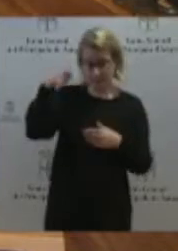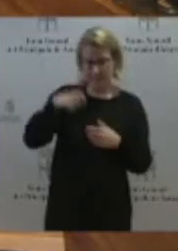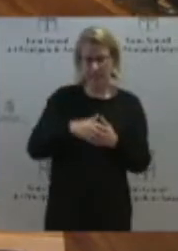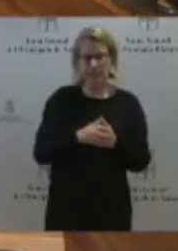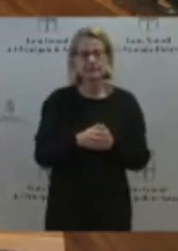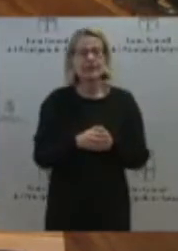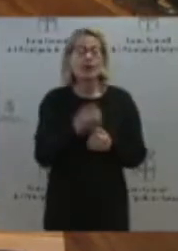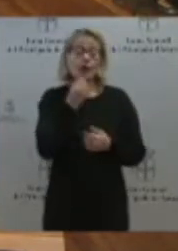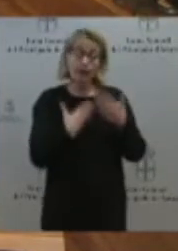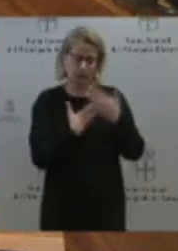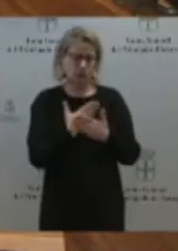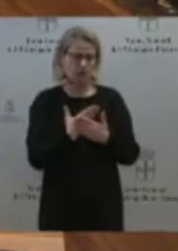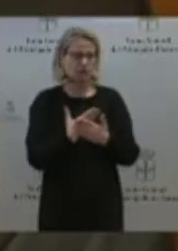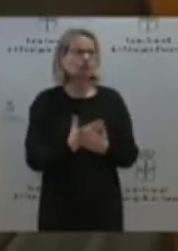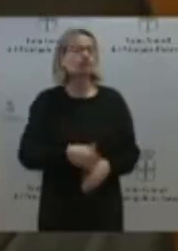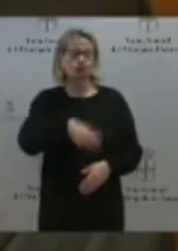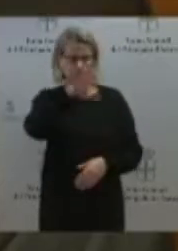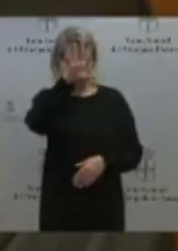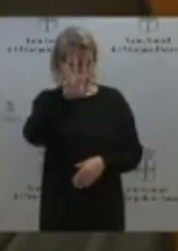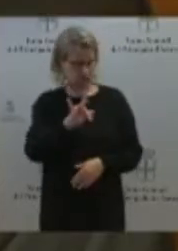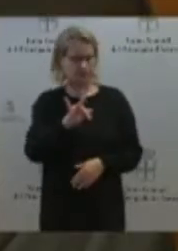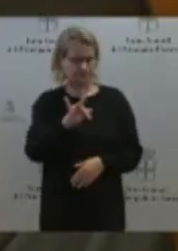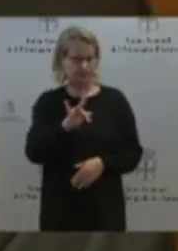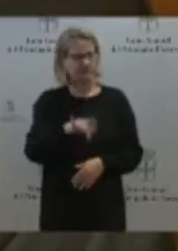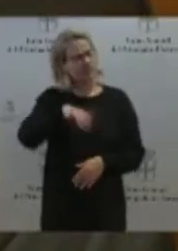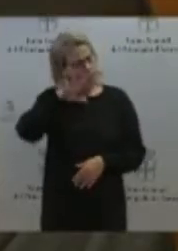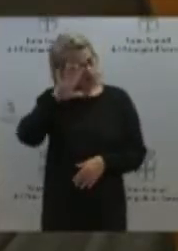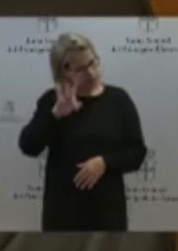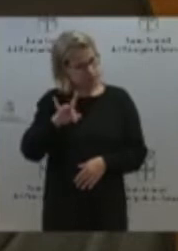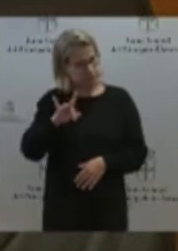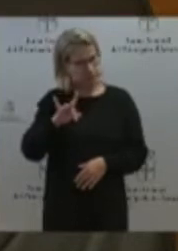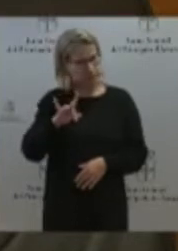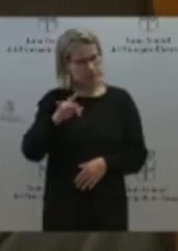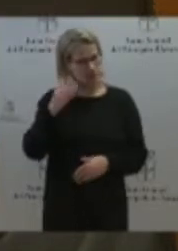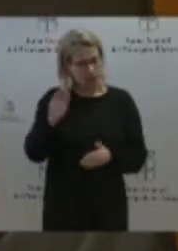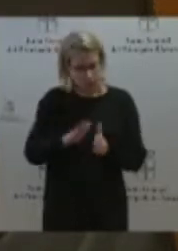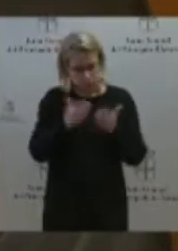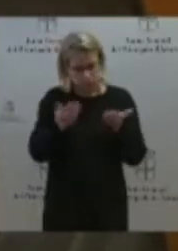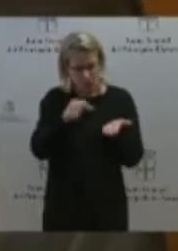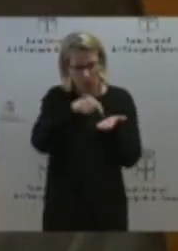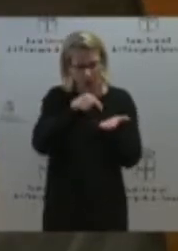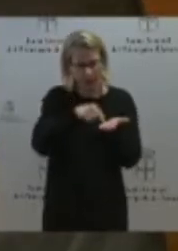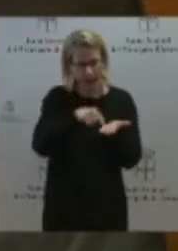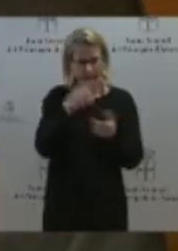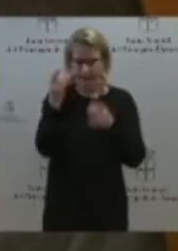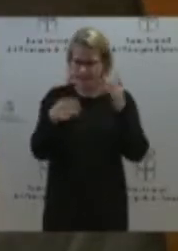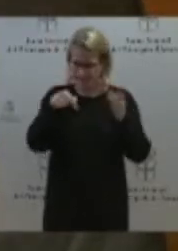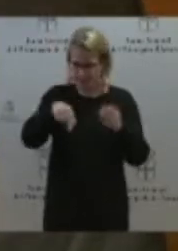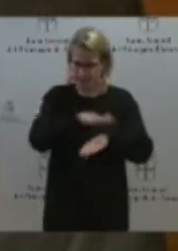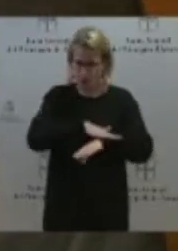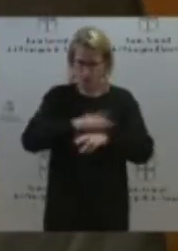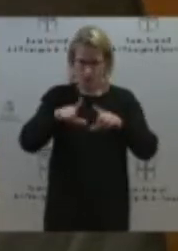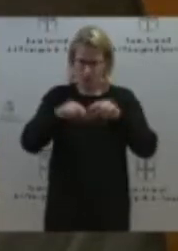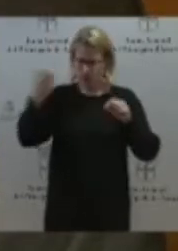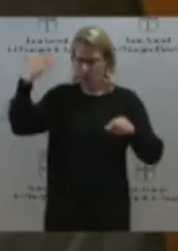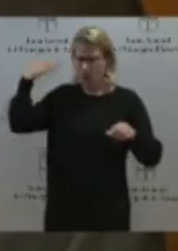sí. De hecho, lleva estando en la agenda de acción del Gobierno de Asturias desde hace tiempo. Entre otros temas, entre otros